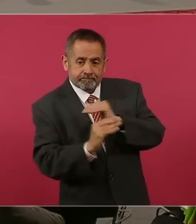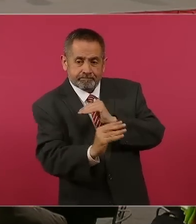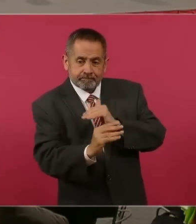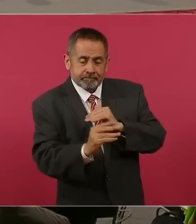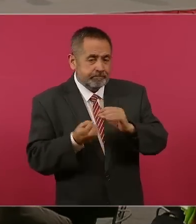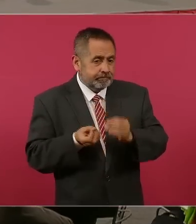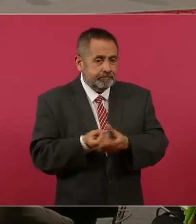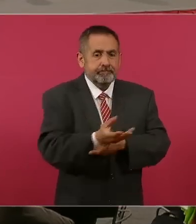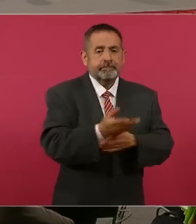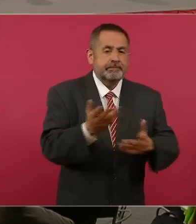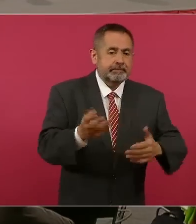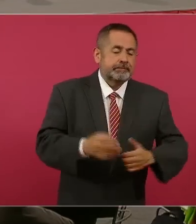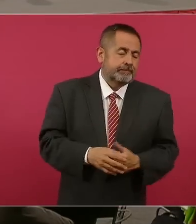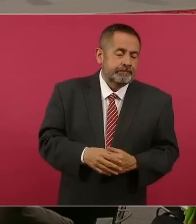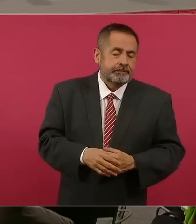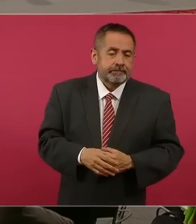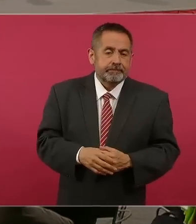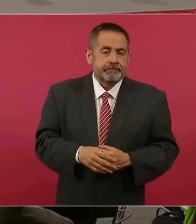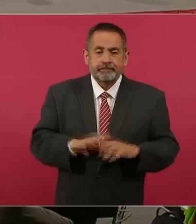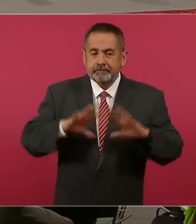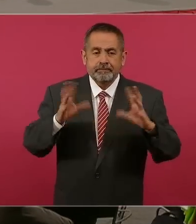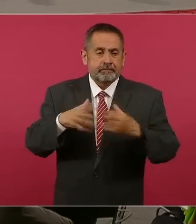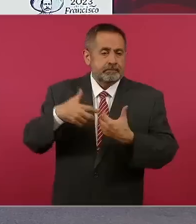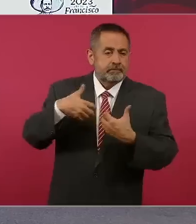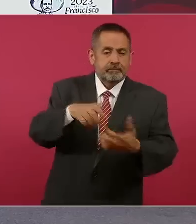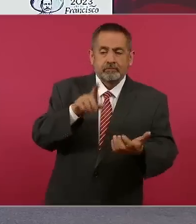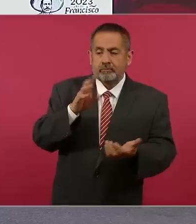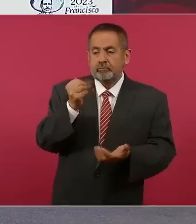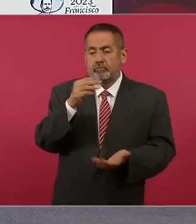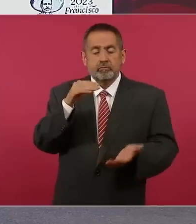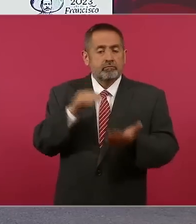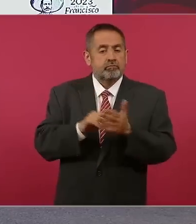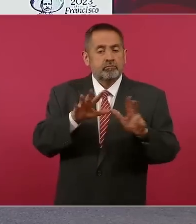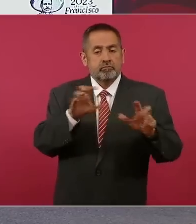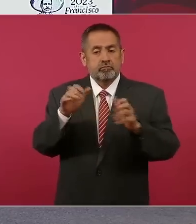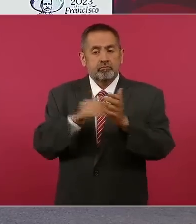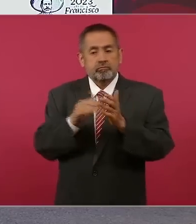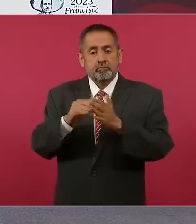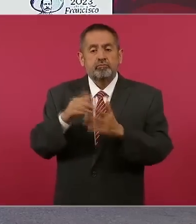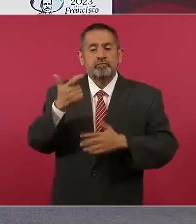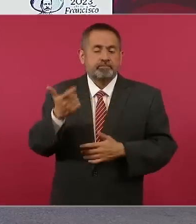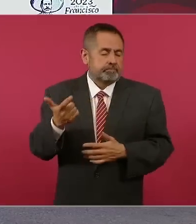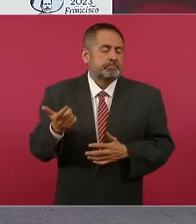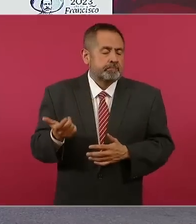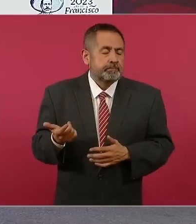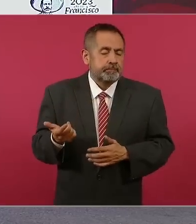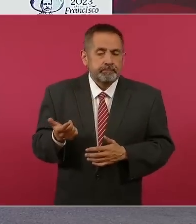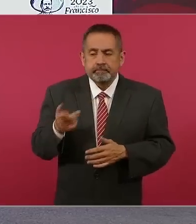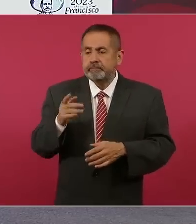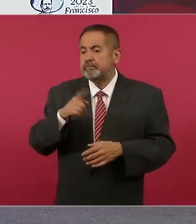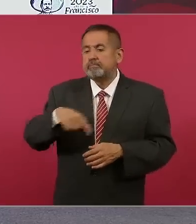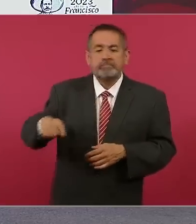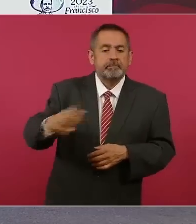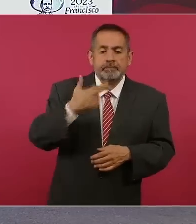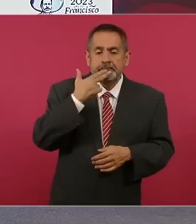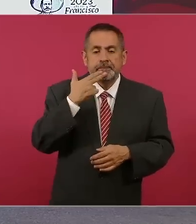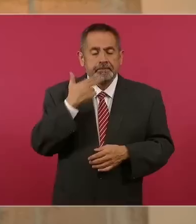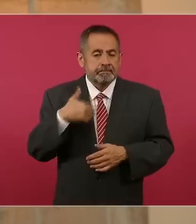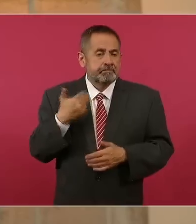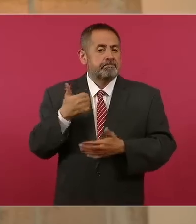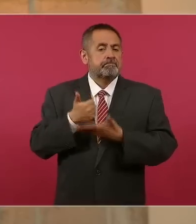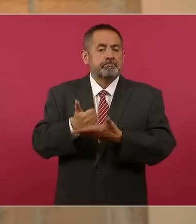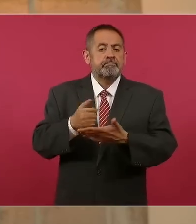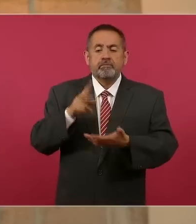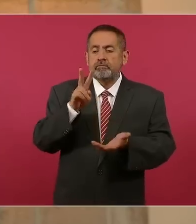río. La inversión total son 9,800 millones de pesos y estaremos beneficiando a más